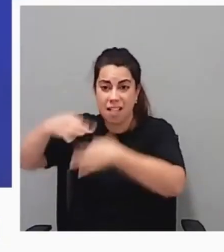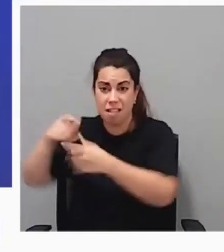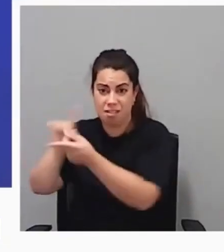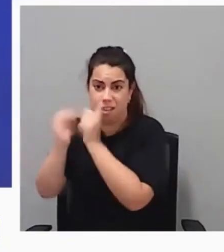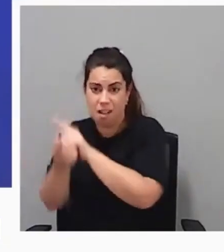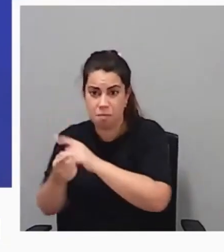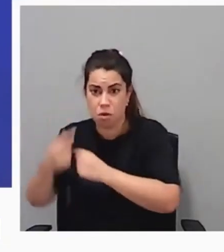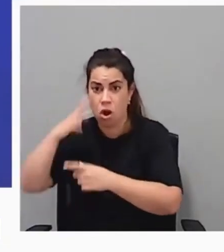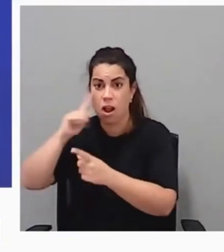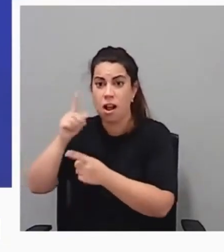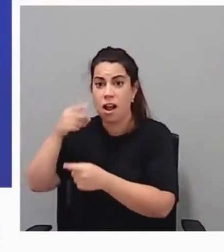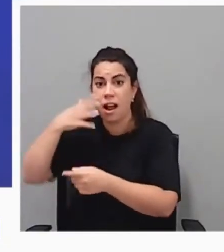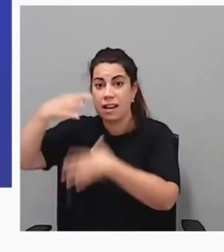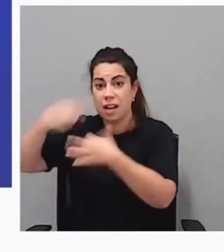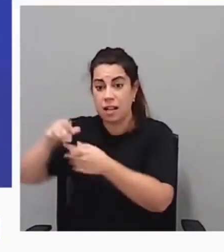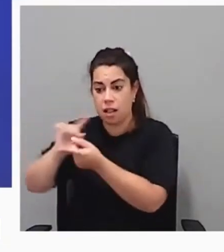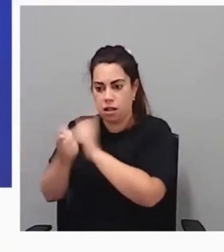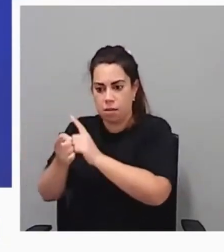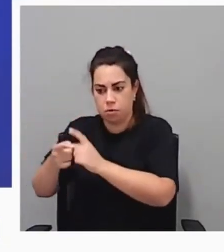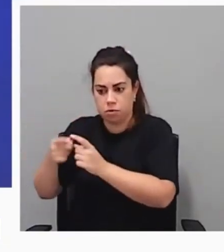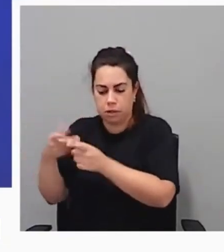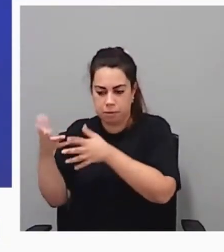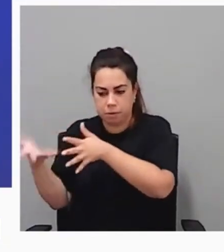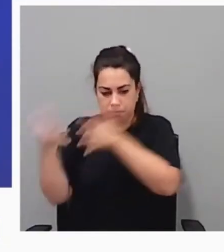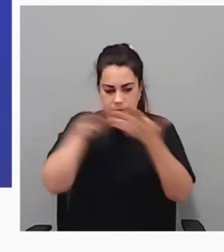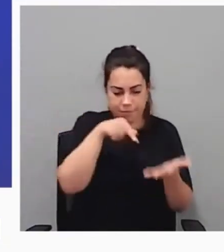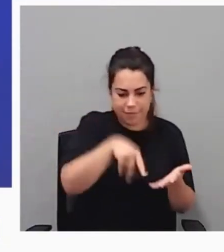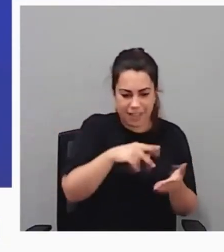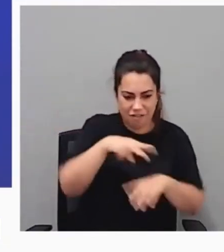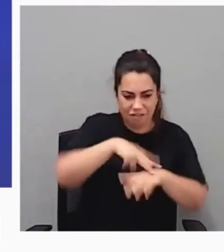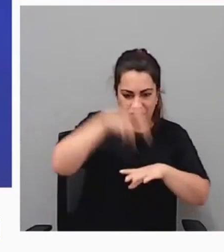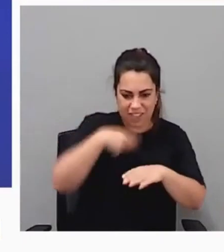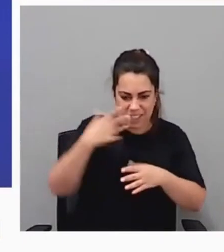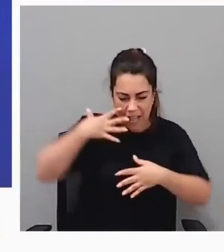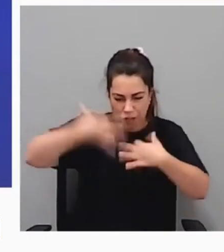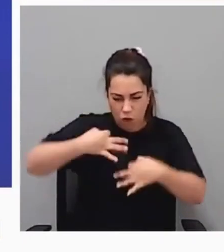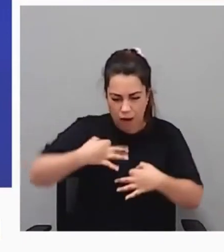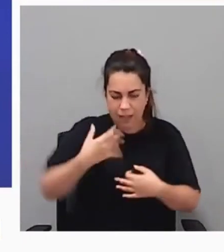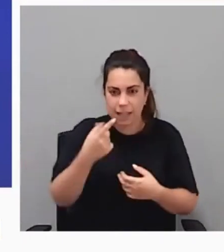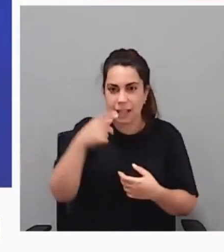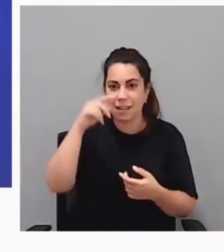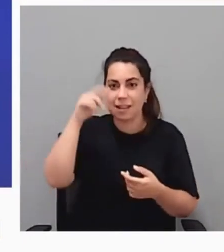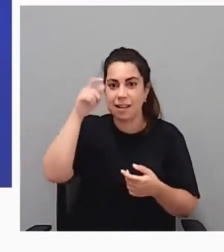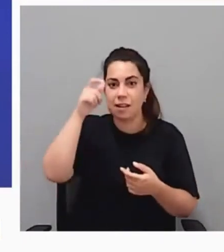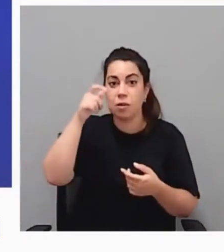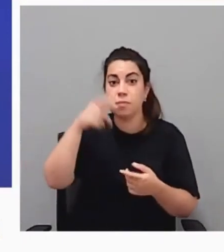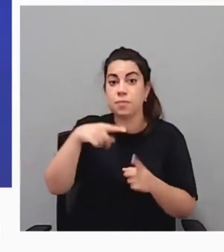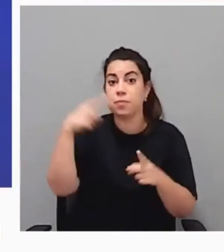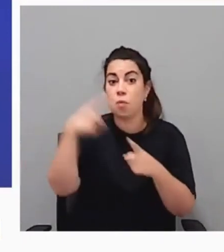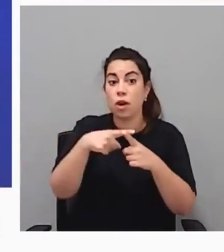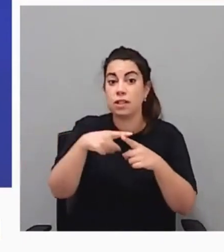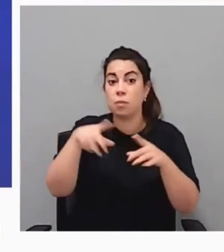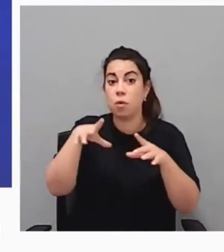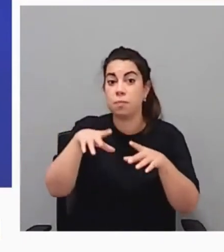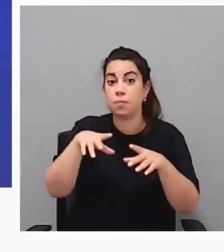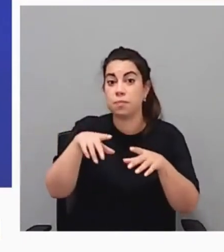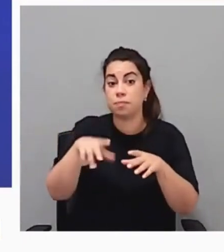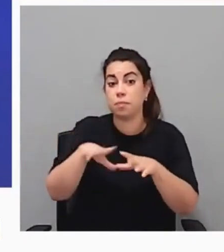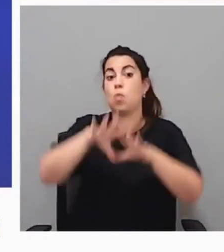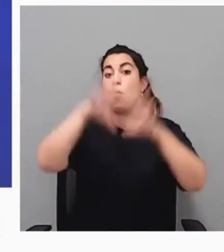que racionalizamos en la física y en nuestras estructuras sociales para crear el mundo al que hemos